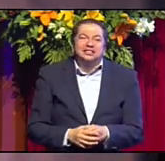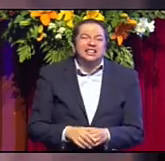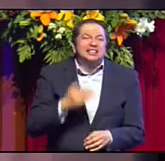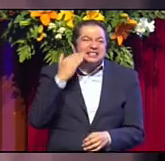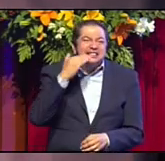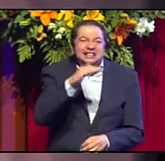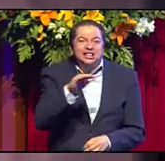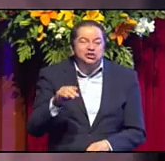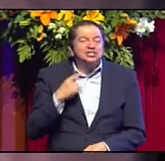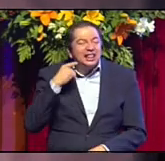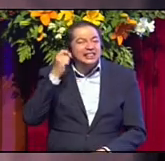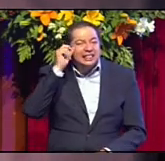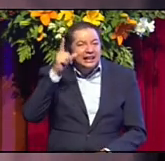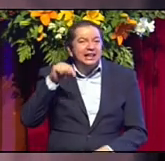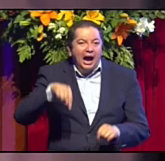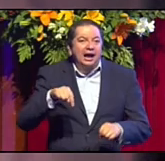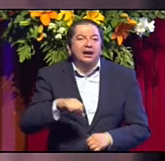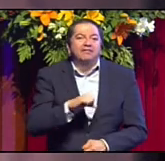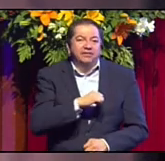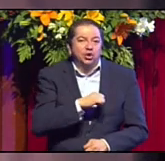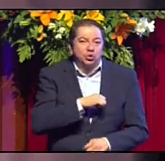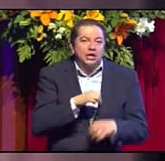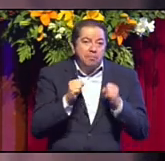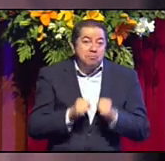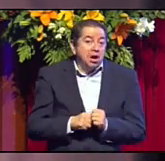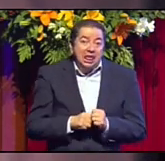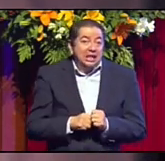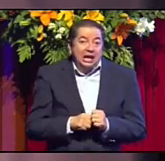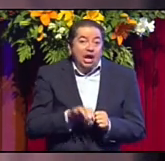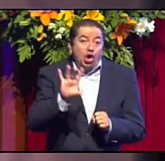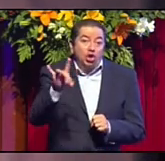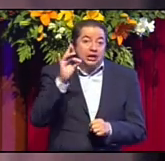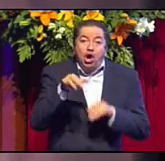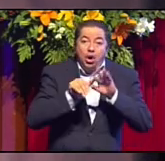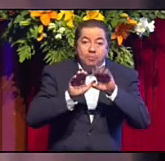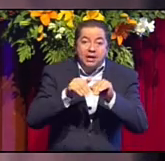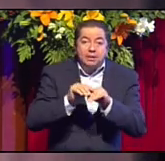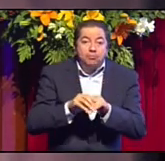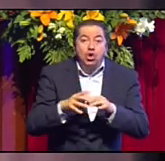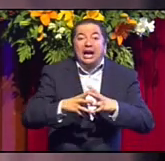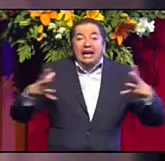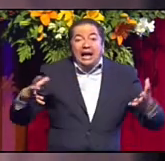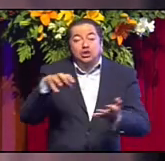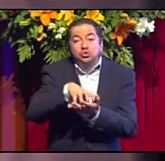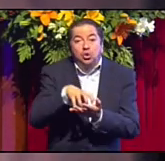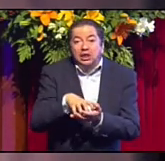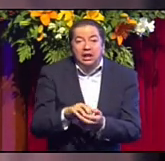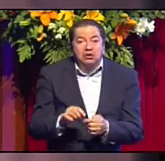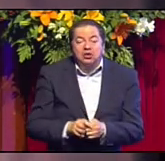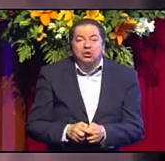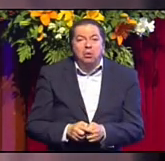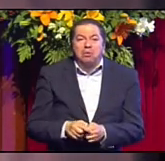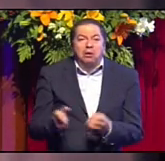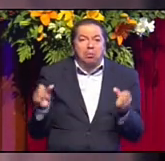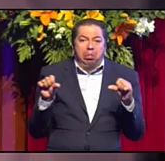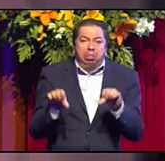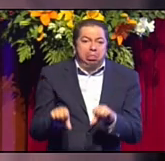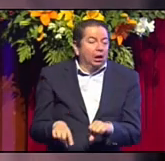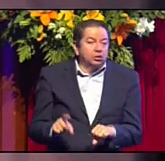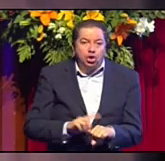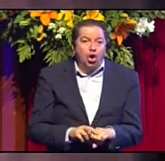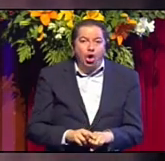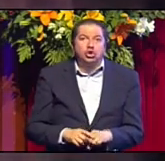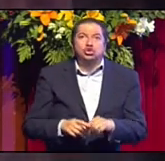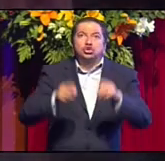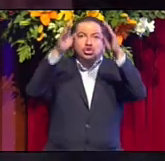niños se dan cuenta que en Vicuña pueden encontrar lo mismo que en las grandes ciudades, que Vicuña no arruga, que no desteñe. Si queremos el árbol de